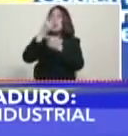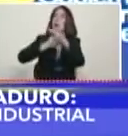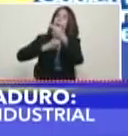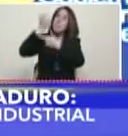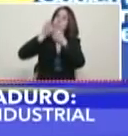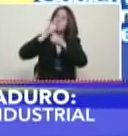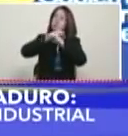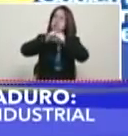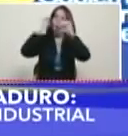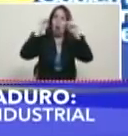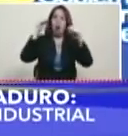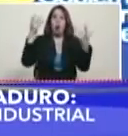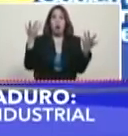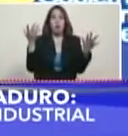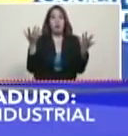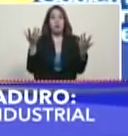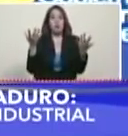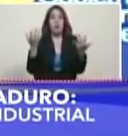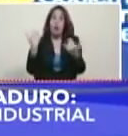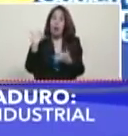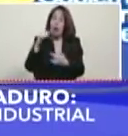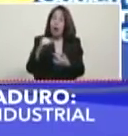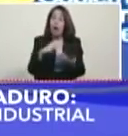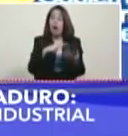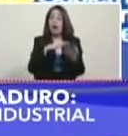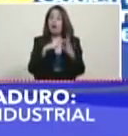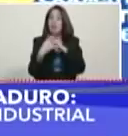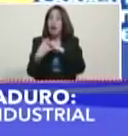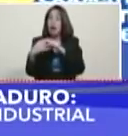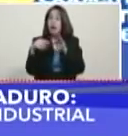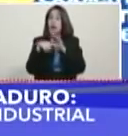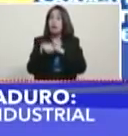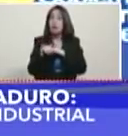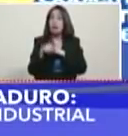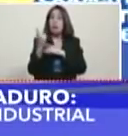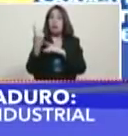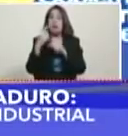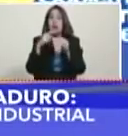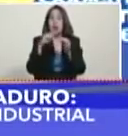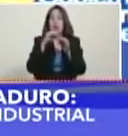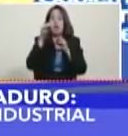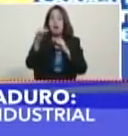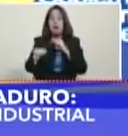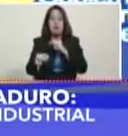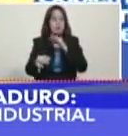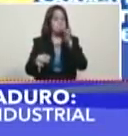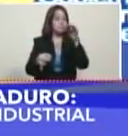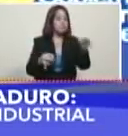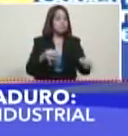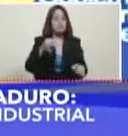tienes aquí, mira. En el barrio, en la esquina, en la montaña, en la colina.